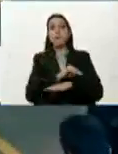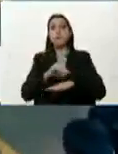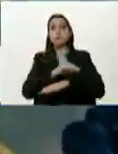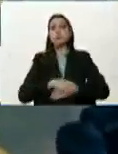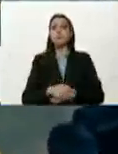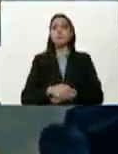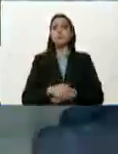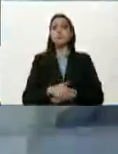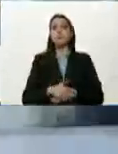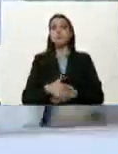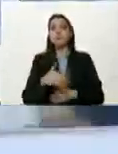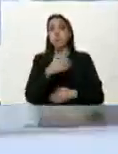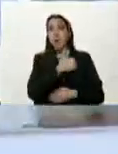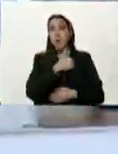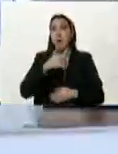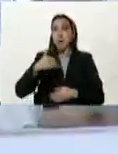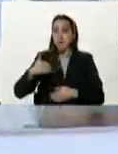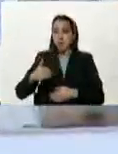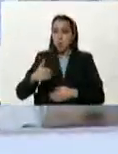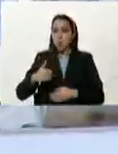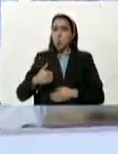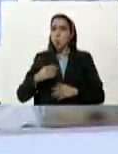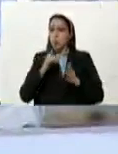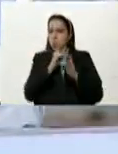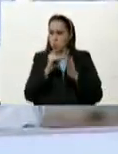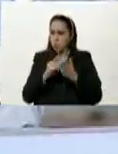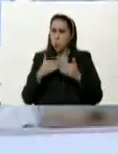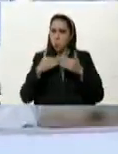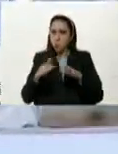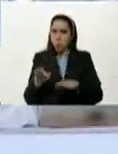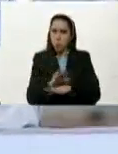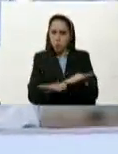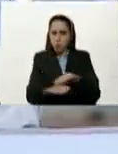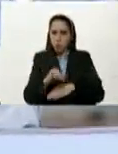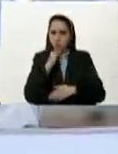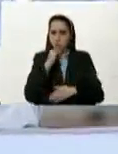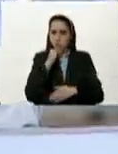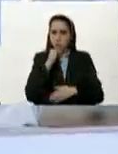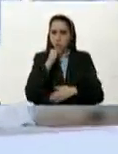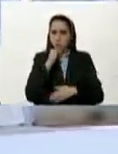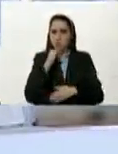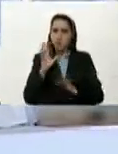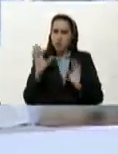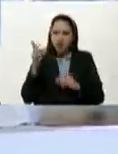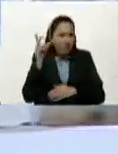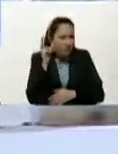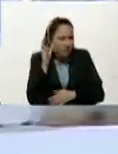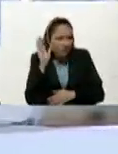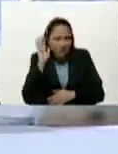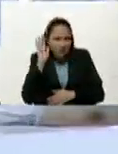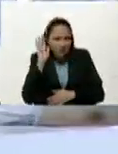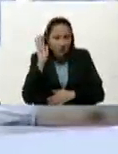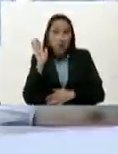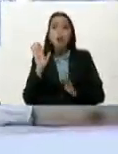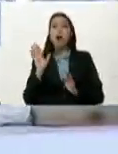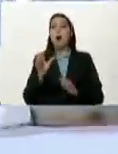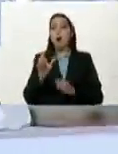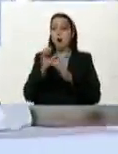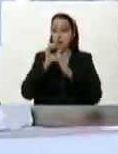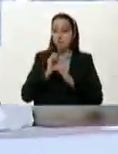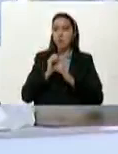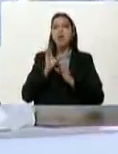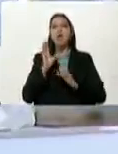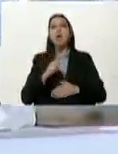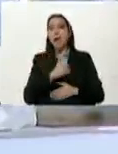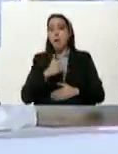presidente o algunos tips sobre la apertura de la frontera con colombia no se escucha que hiciera comentarle